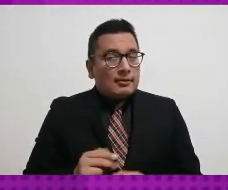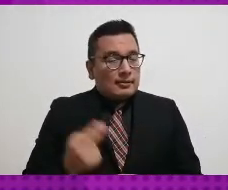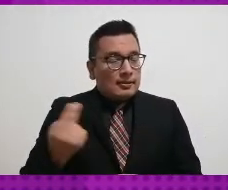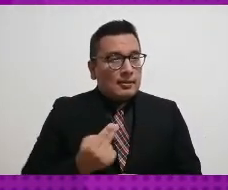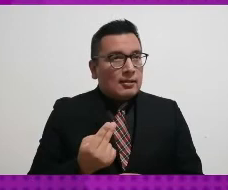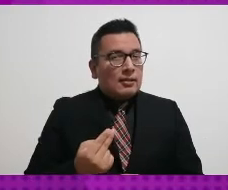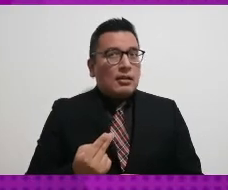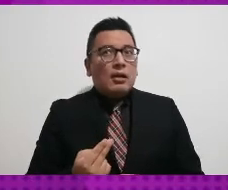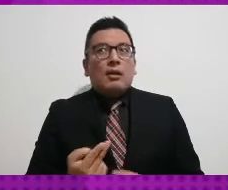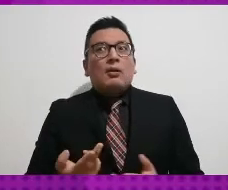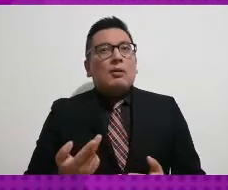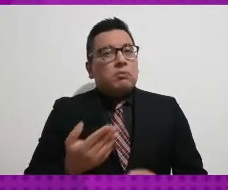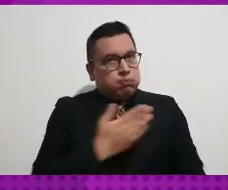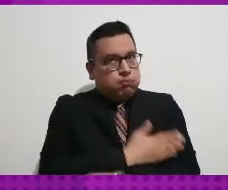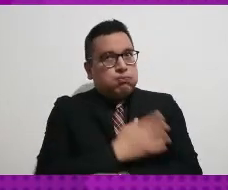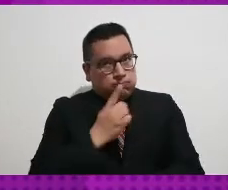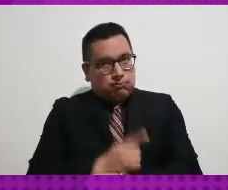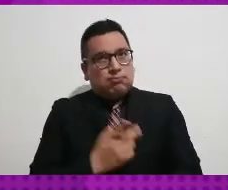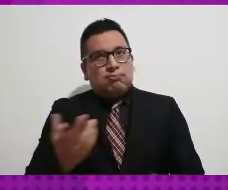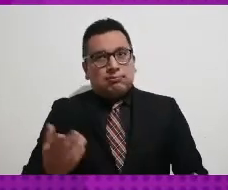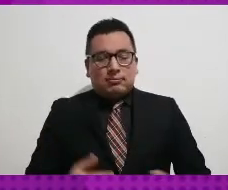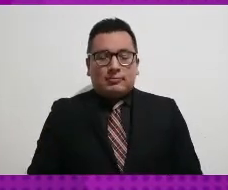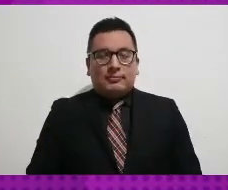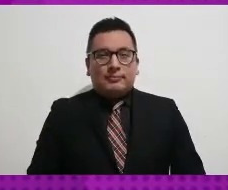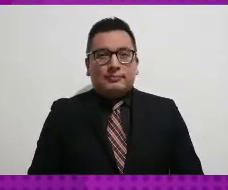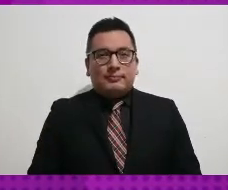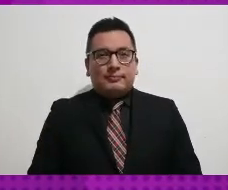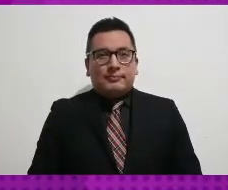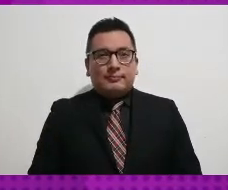demócrata, sino también transparente.